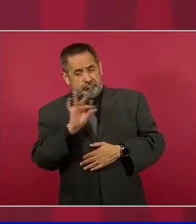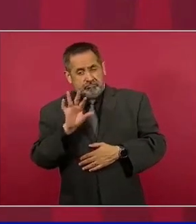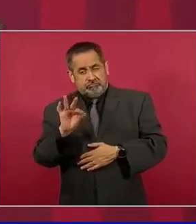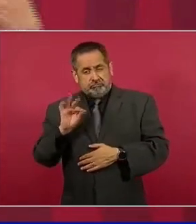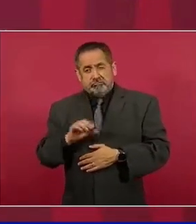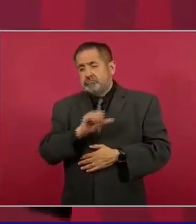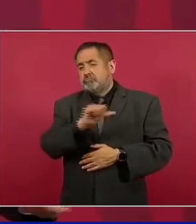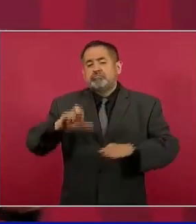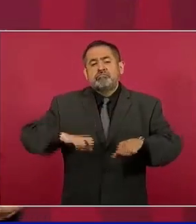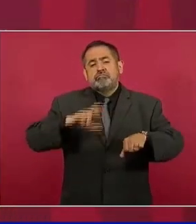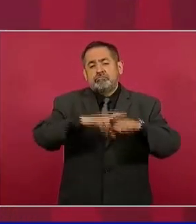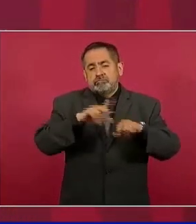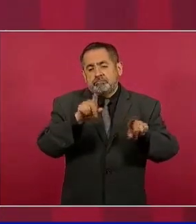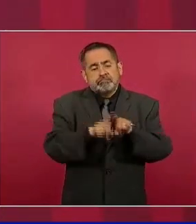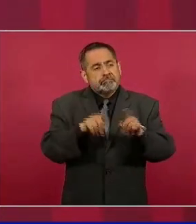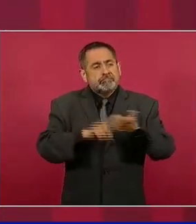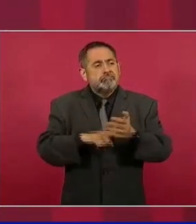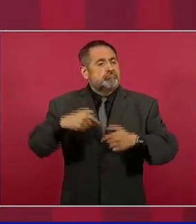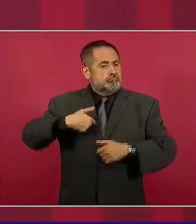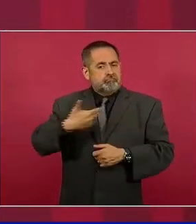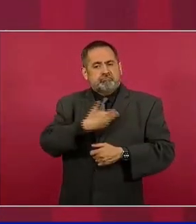Y los gobernadores